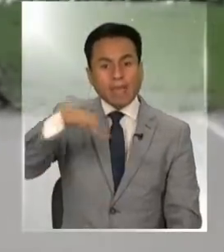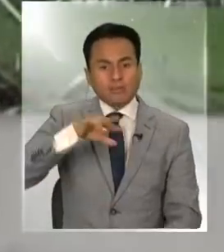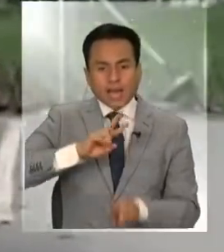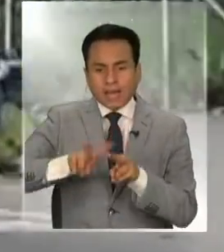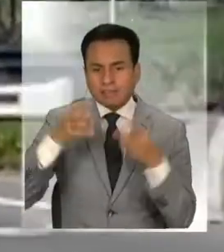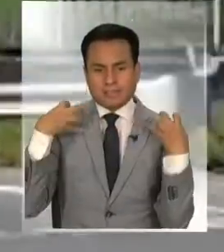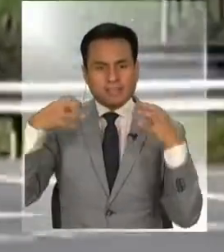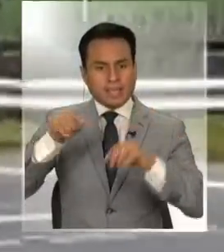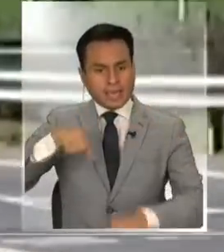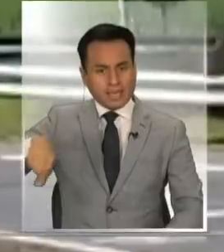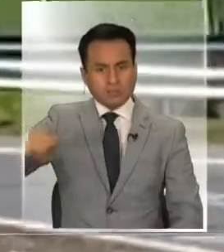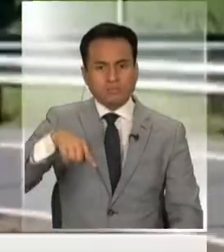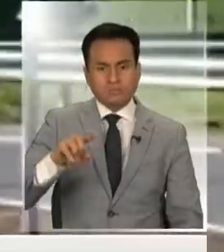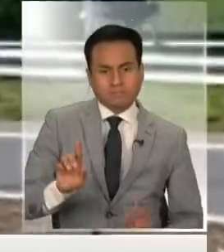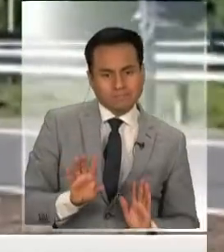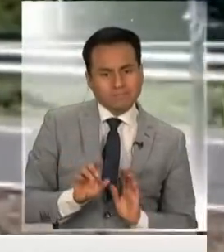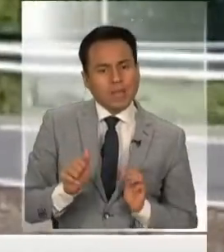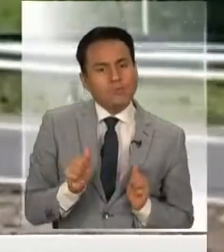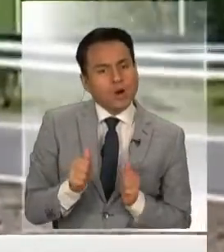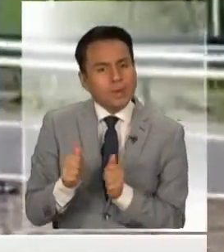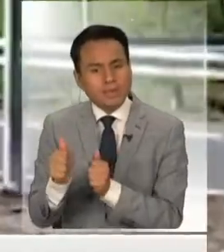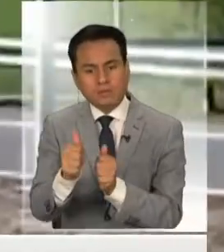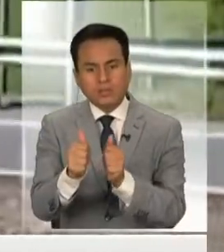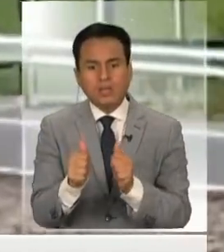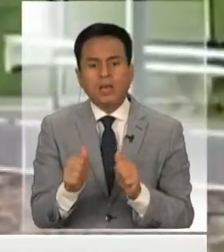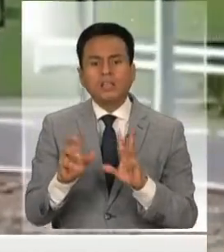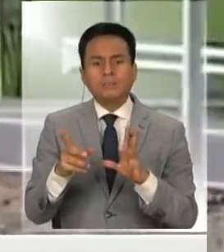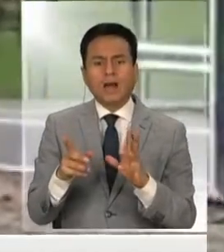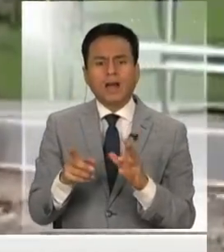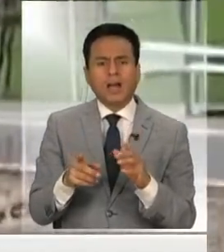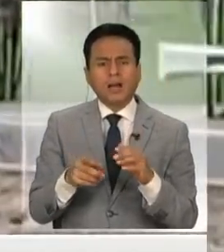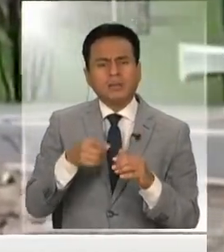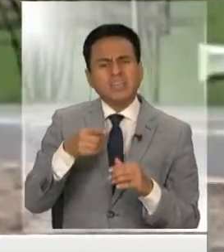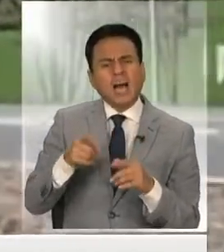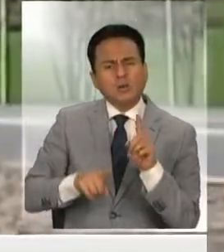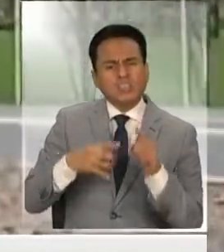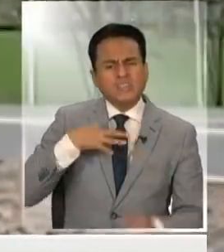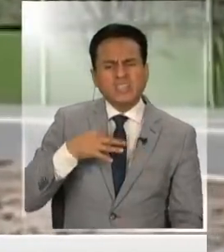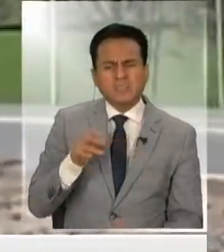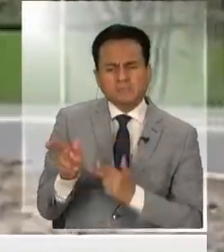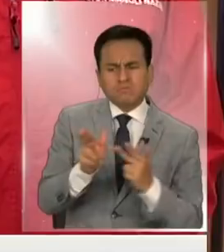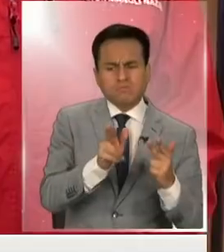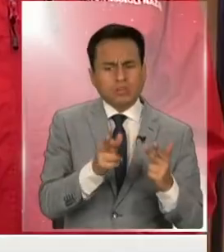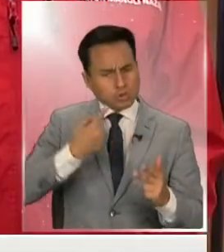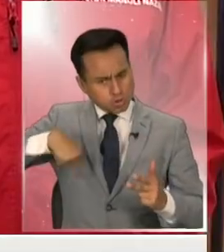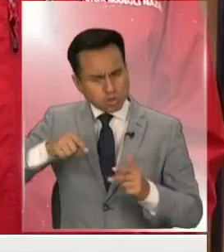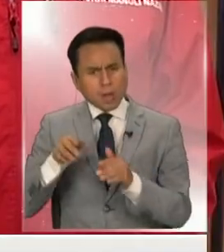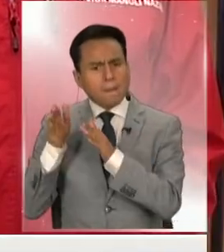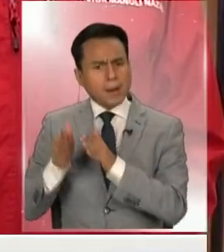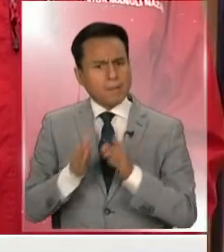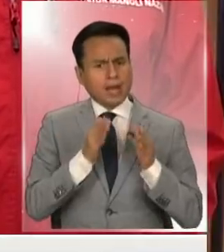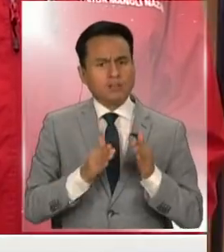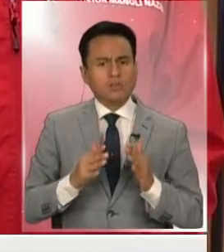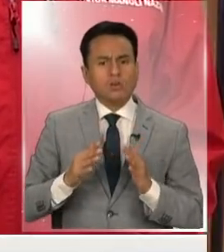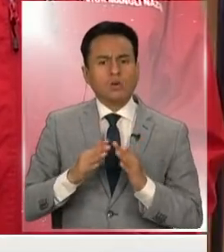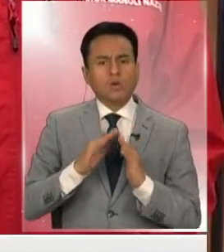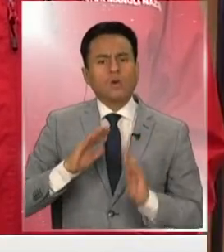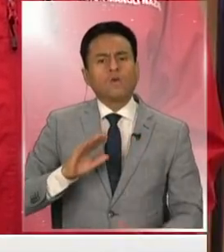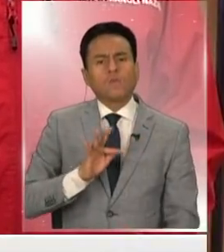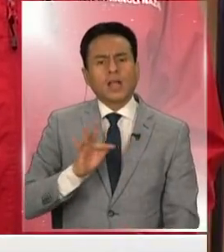ejecutan. Bueno, si hay unidades paramilitares, nosotros estamos preparados como Fuerzas